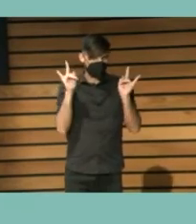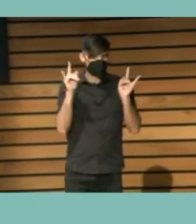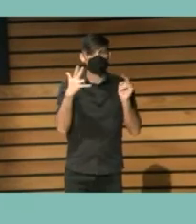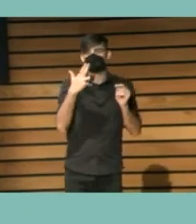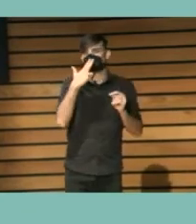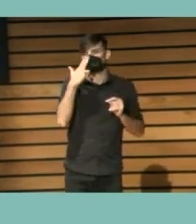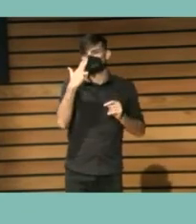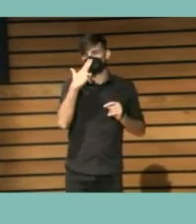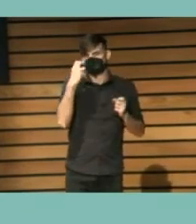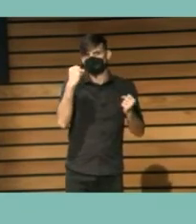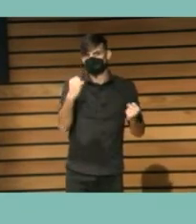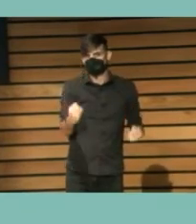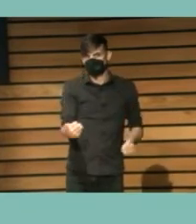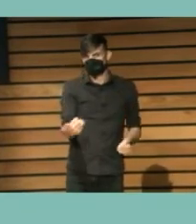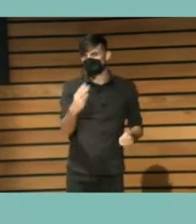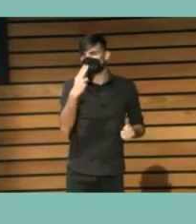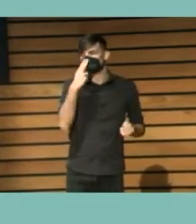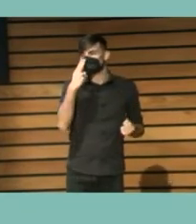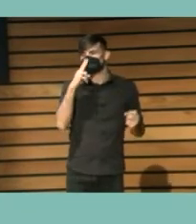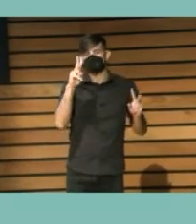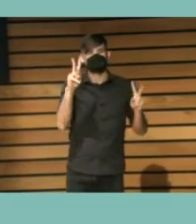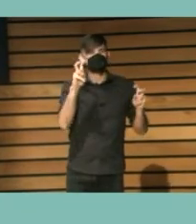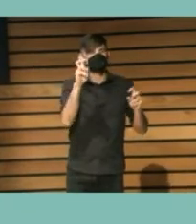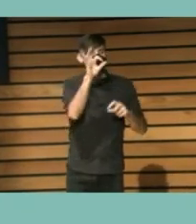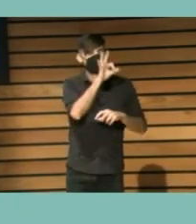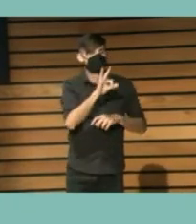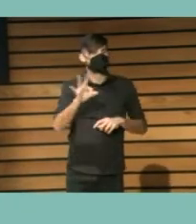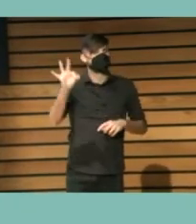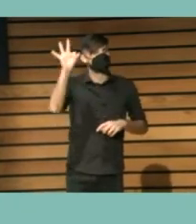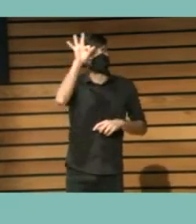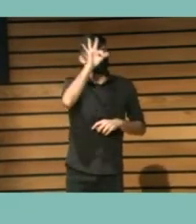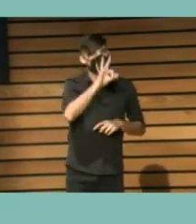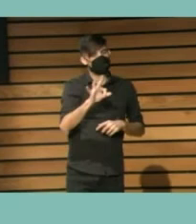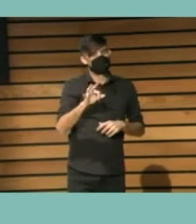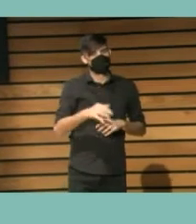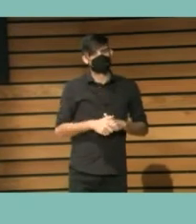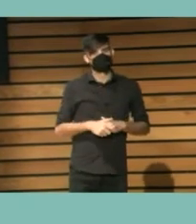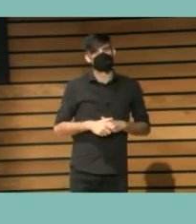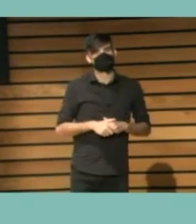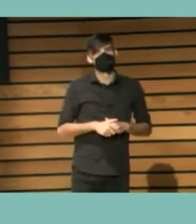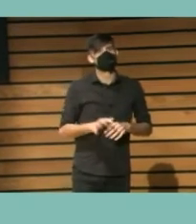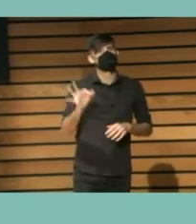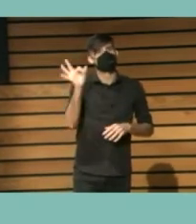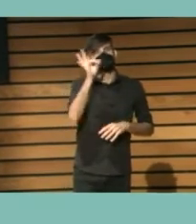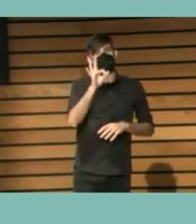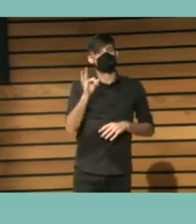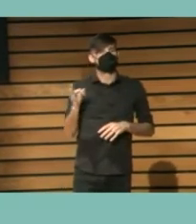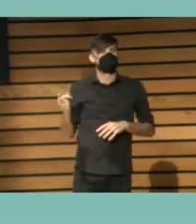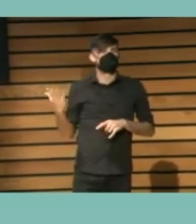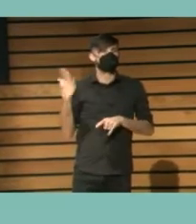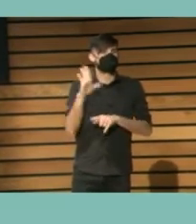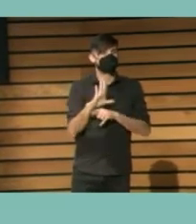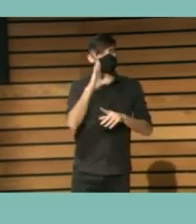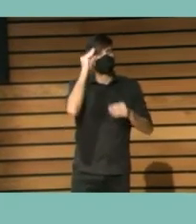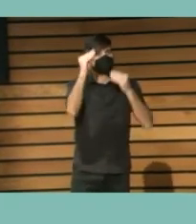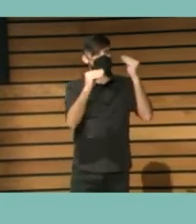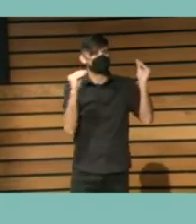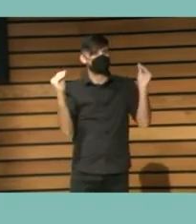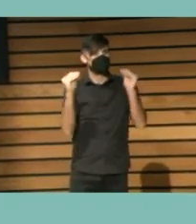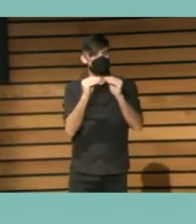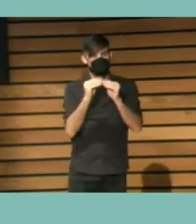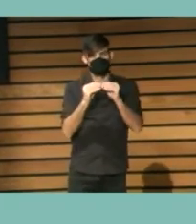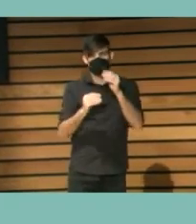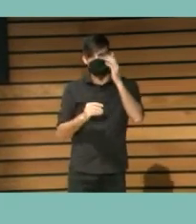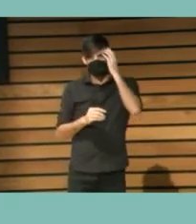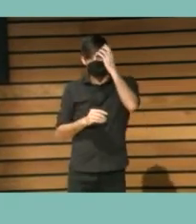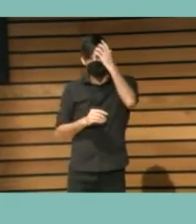interesante en esa teoría de la representación, de ese pensamiento común. ¿Eh? No,